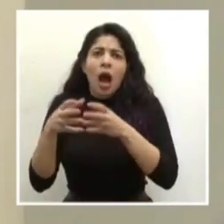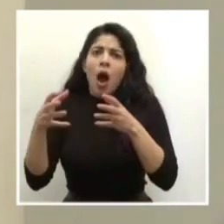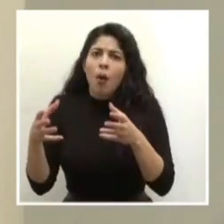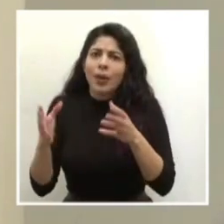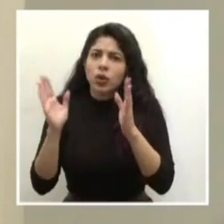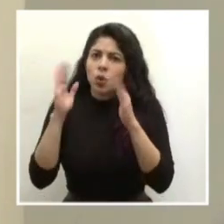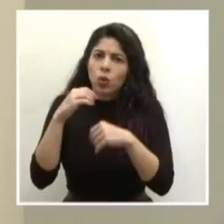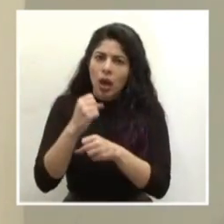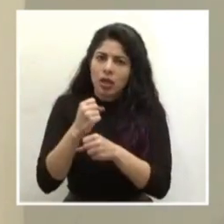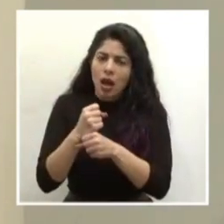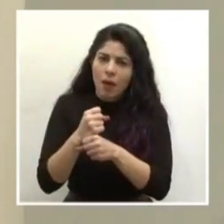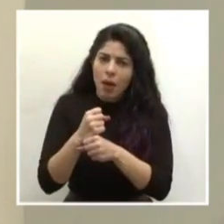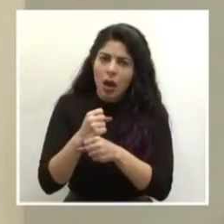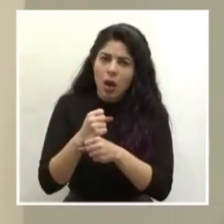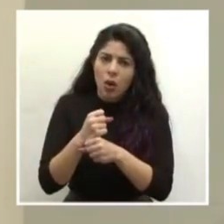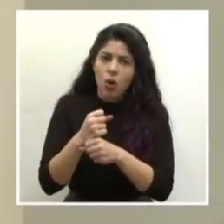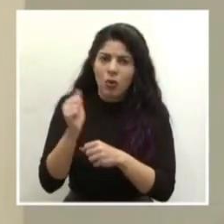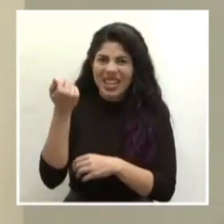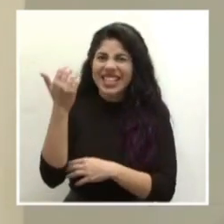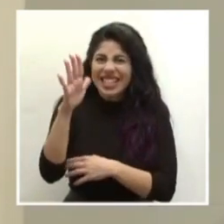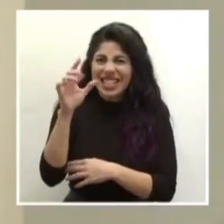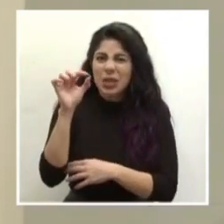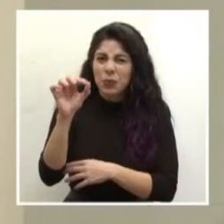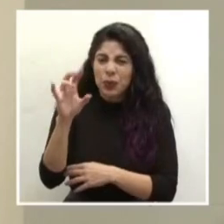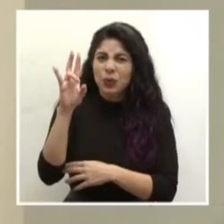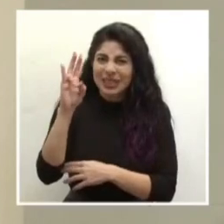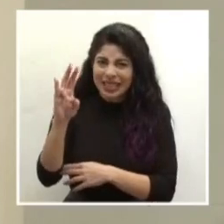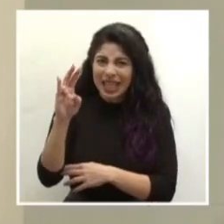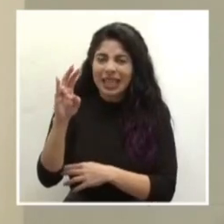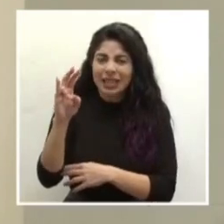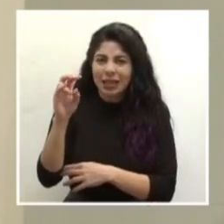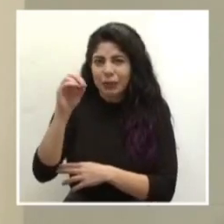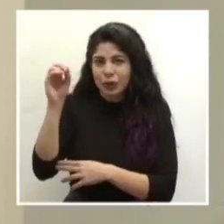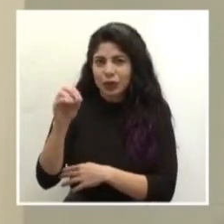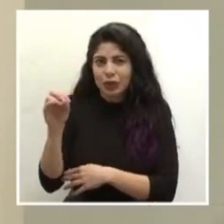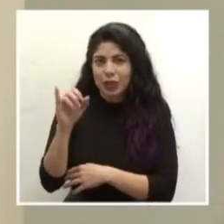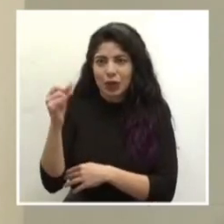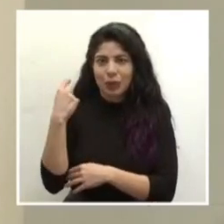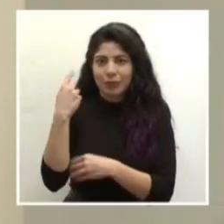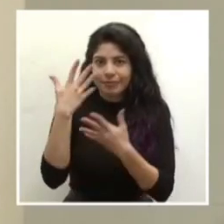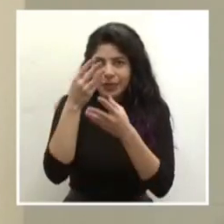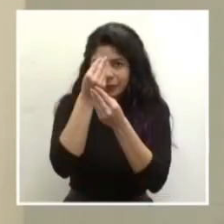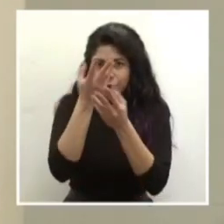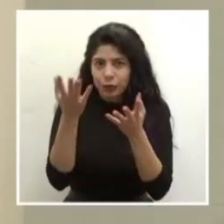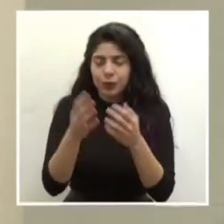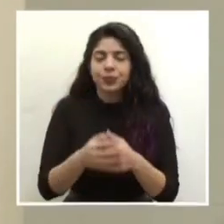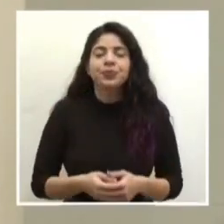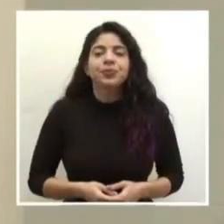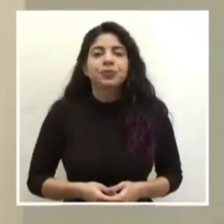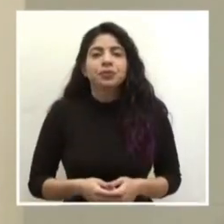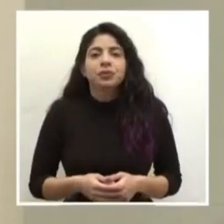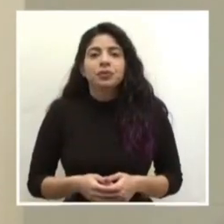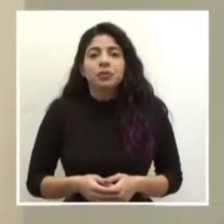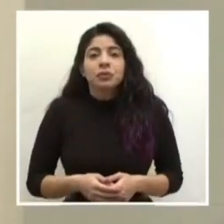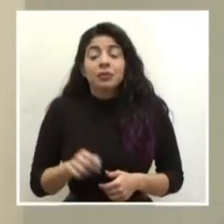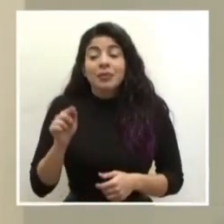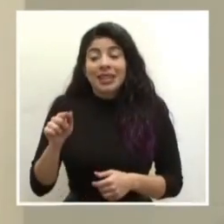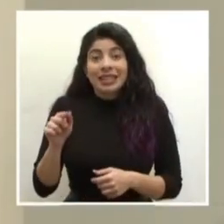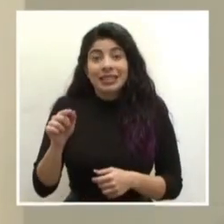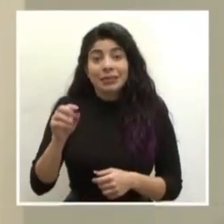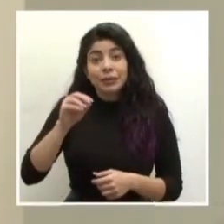desempleo a un desempleo del 15.7, como recién se acaba de informar. Ese